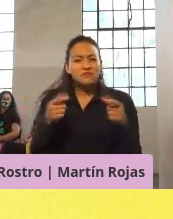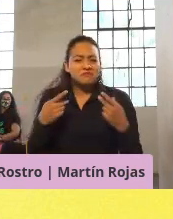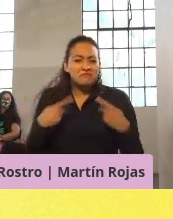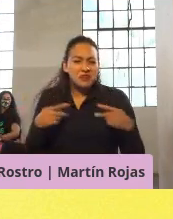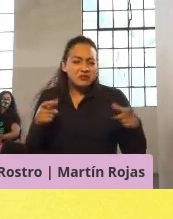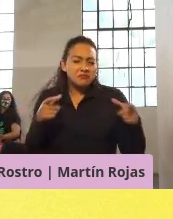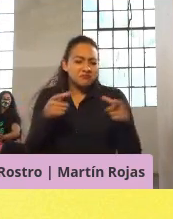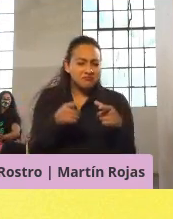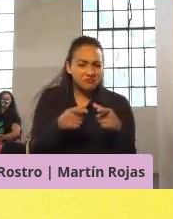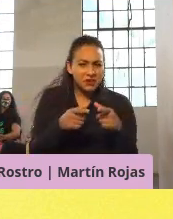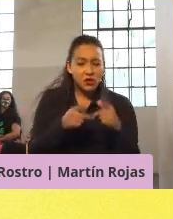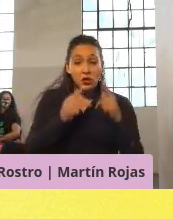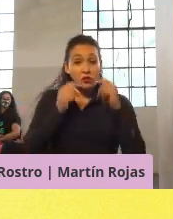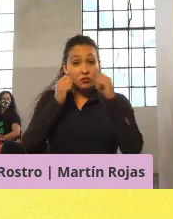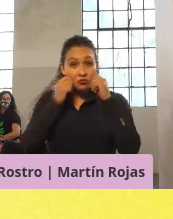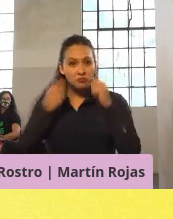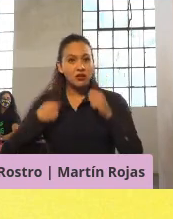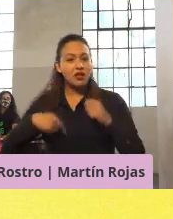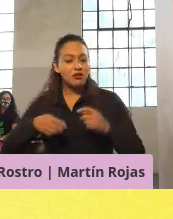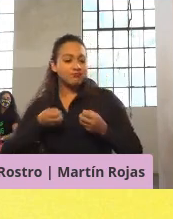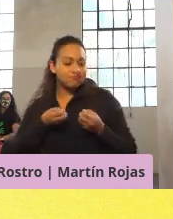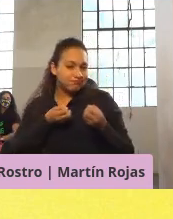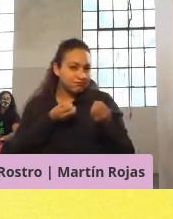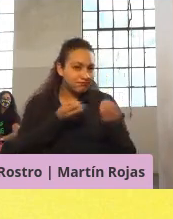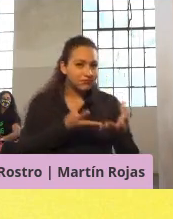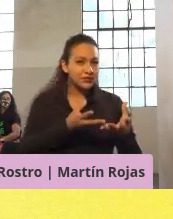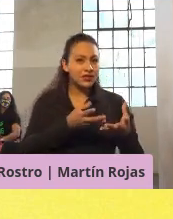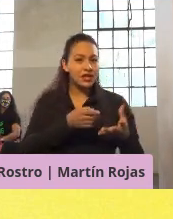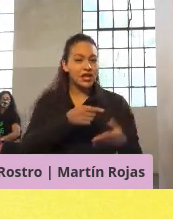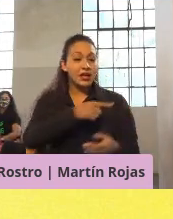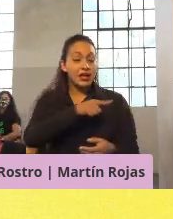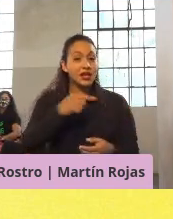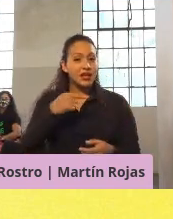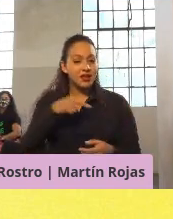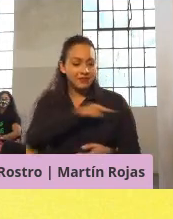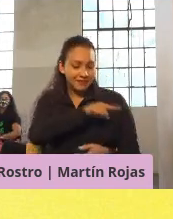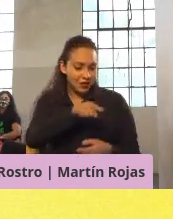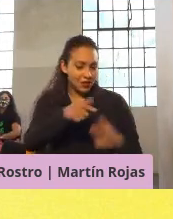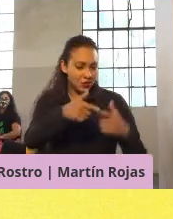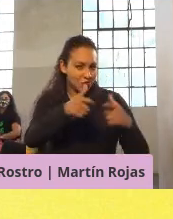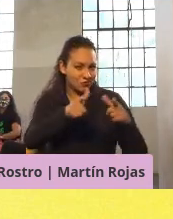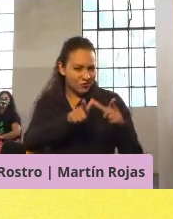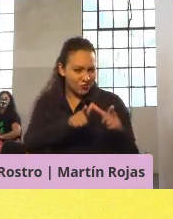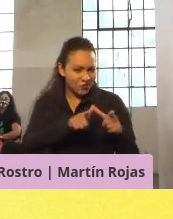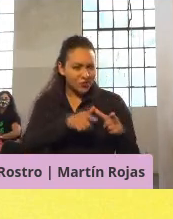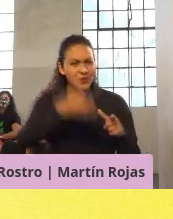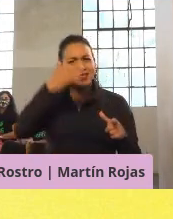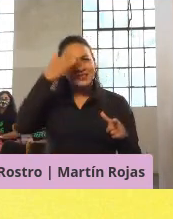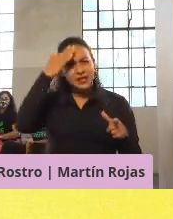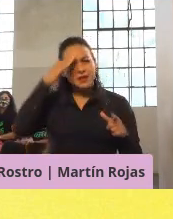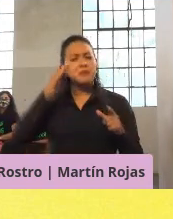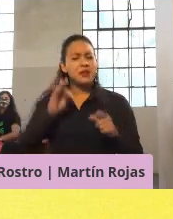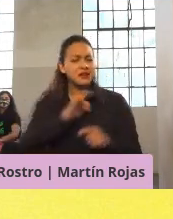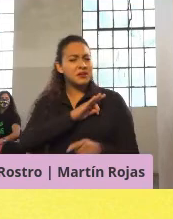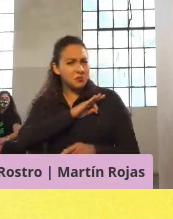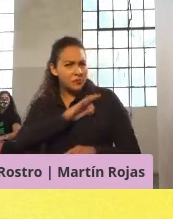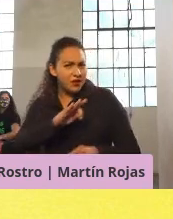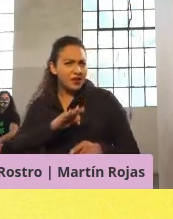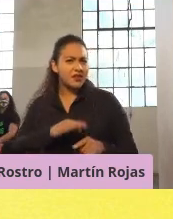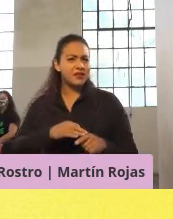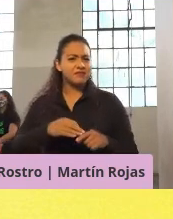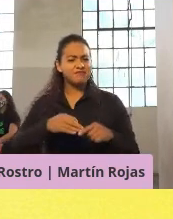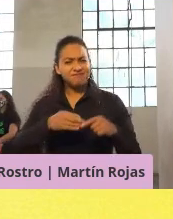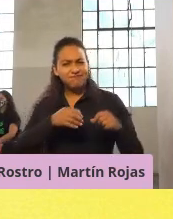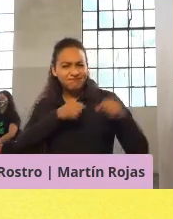esos espacios en los cuales no es tan fácil accionar o pronunciarse o manifestarse. Ese sería.